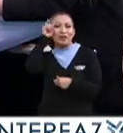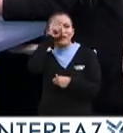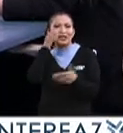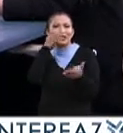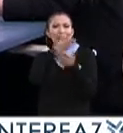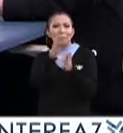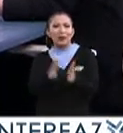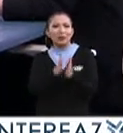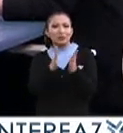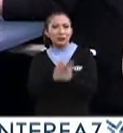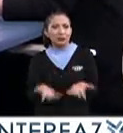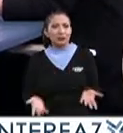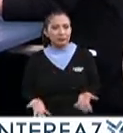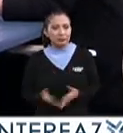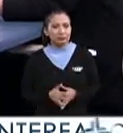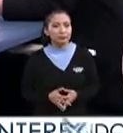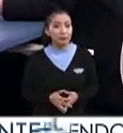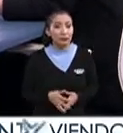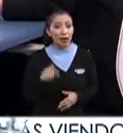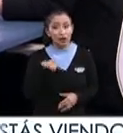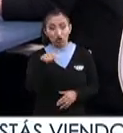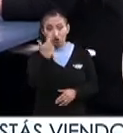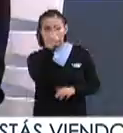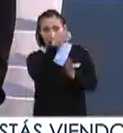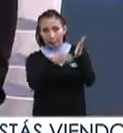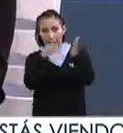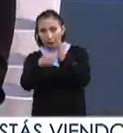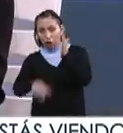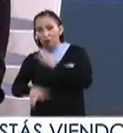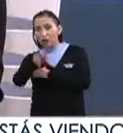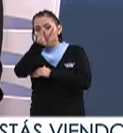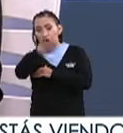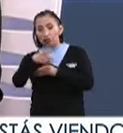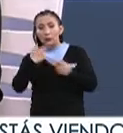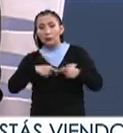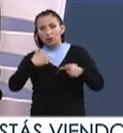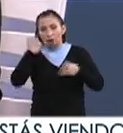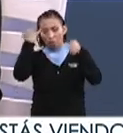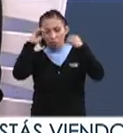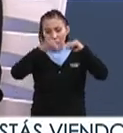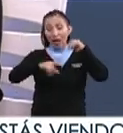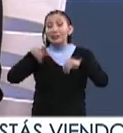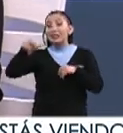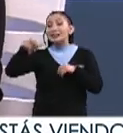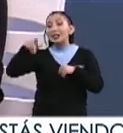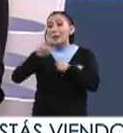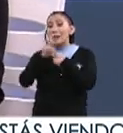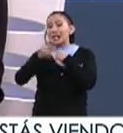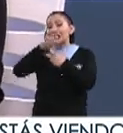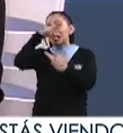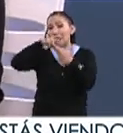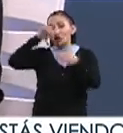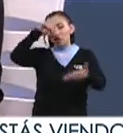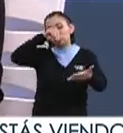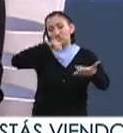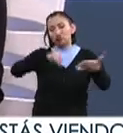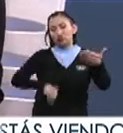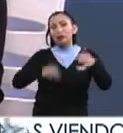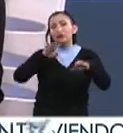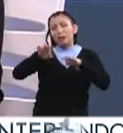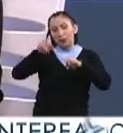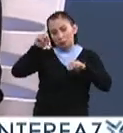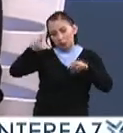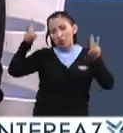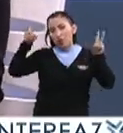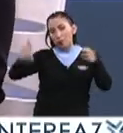la participación de las mujeres, y aquí en 12 capítulos, 18 autores de 7 países de la región están trabajando